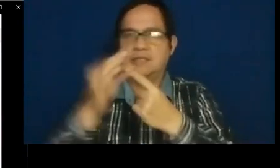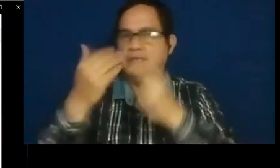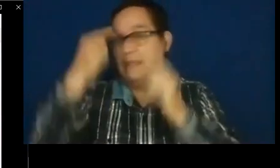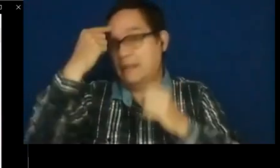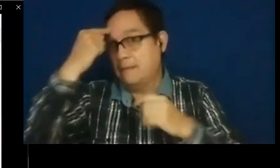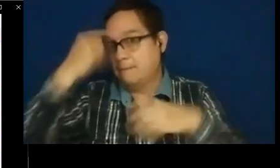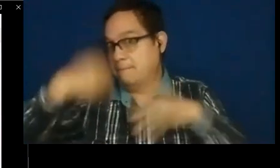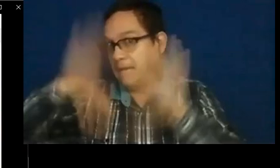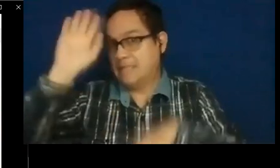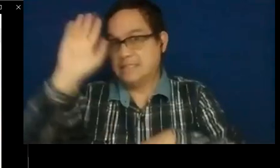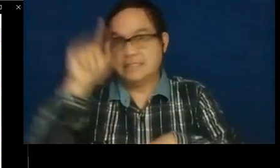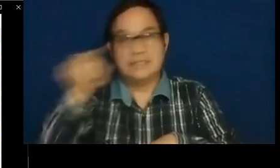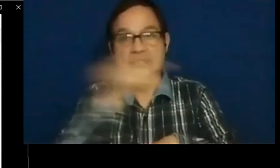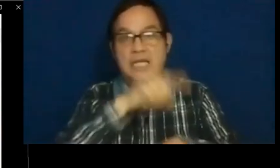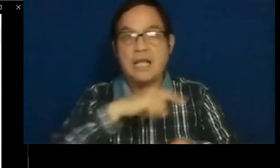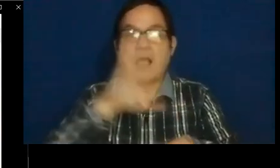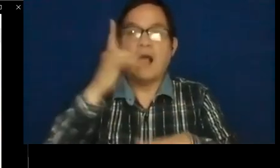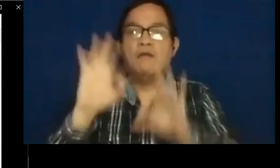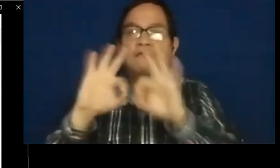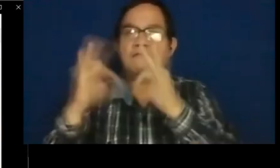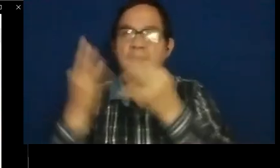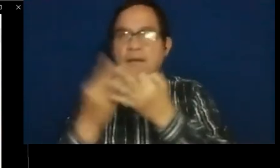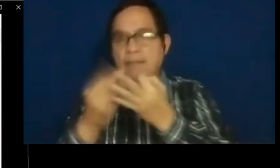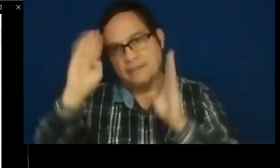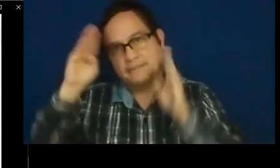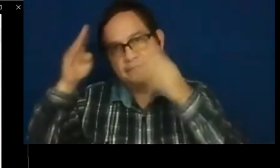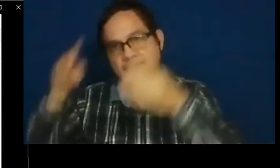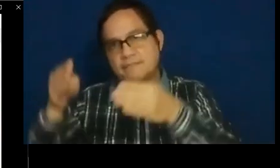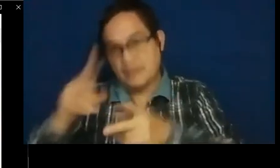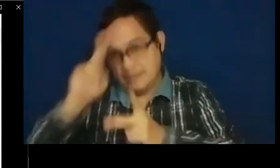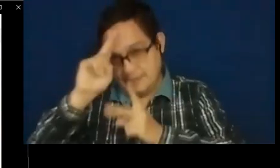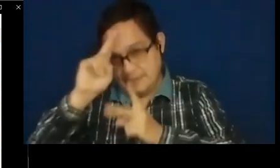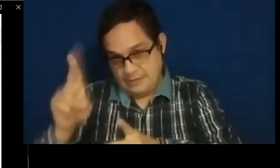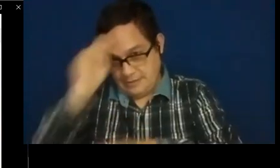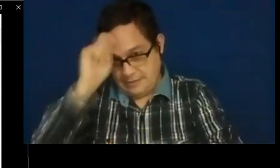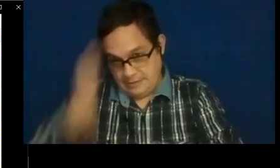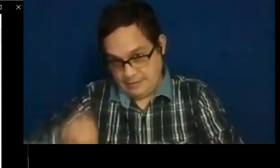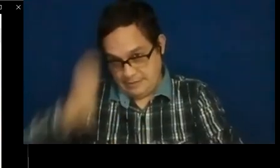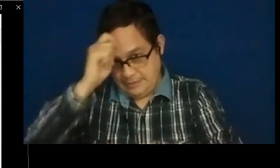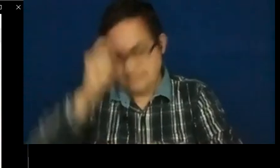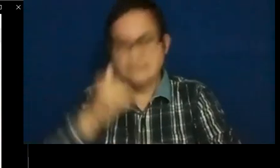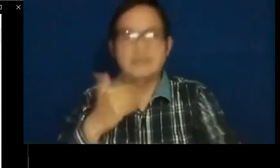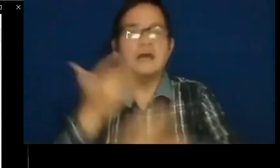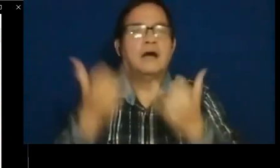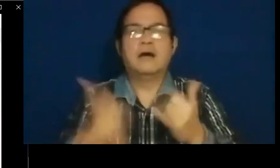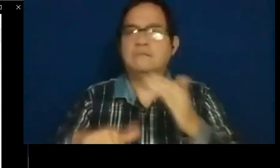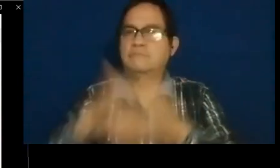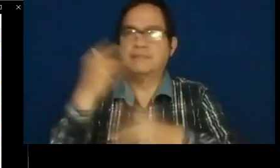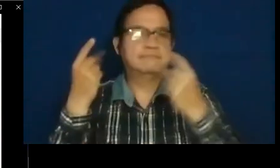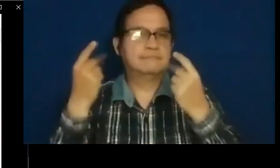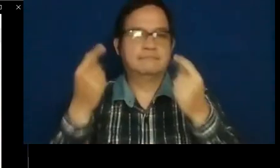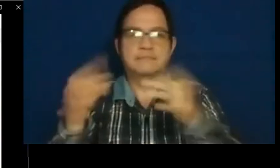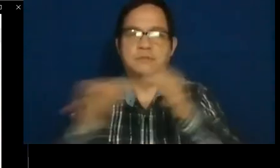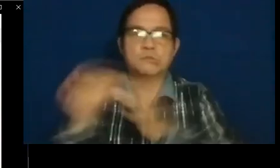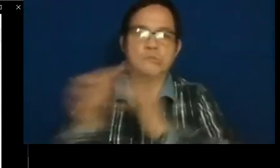ustedes tendrán algún familiar a quien homenajear. Entonces el objetivo es salir de esta charla rápido